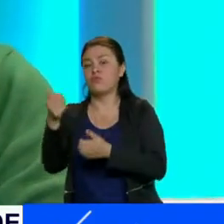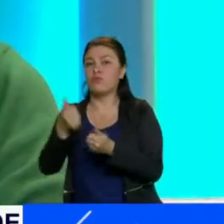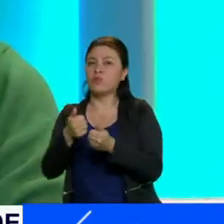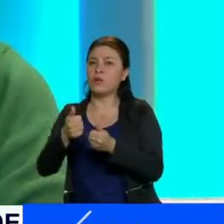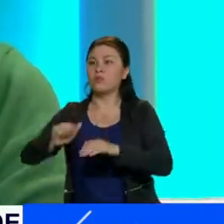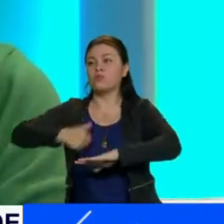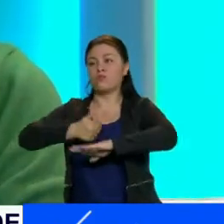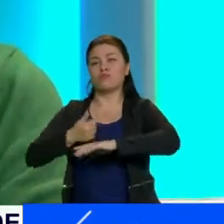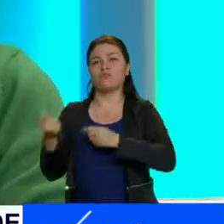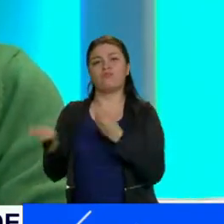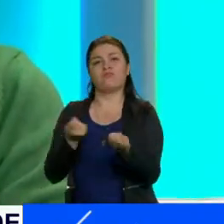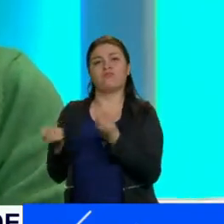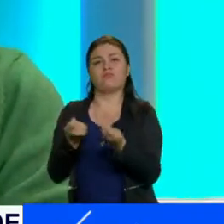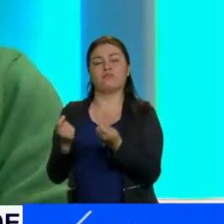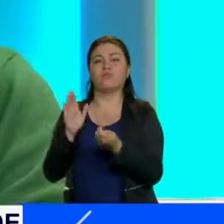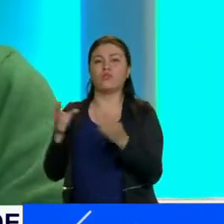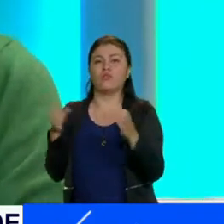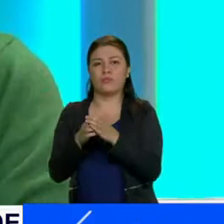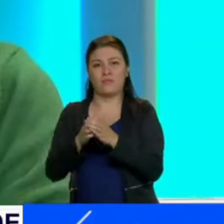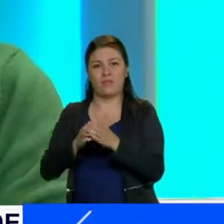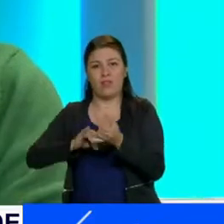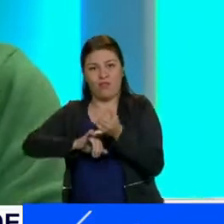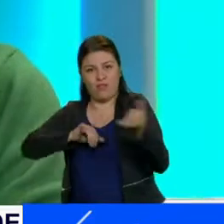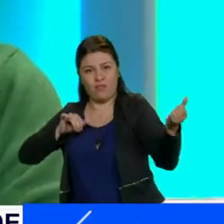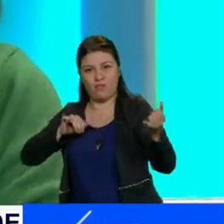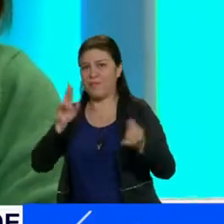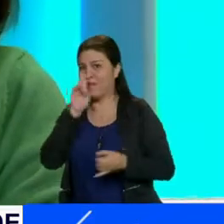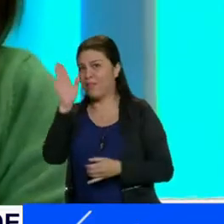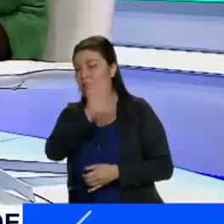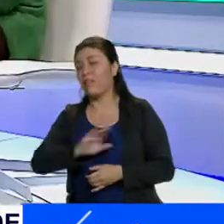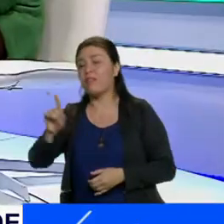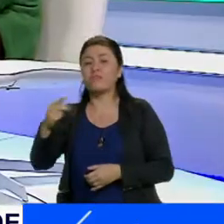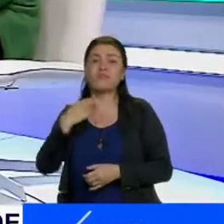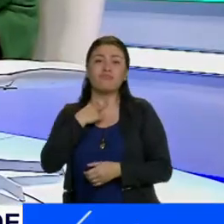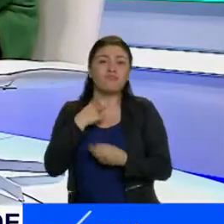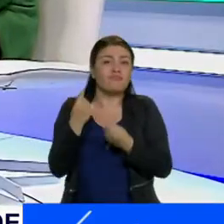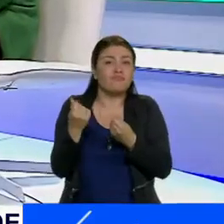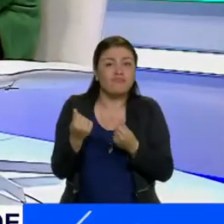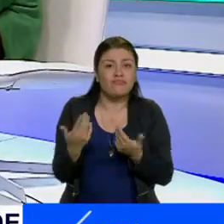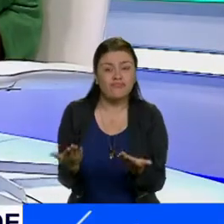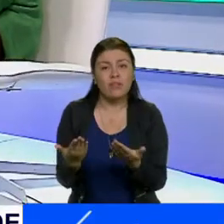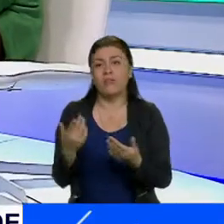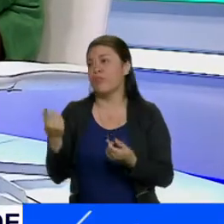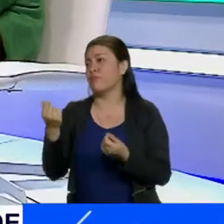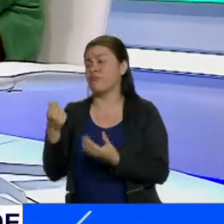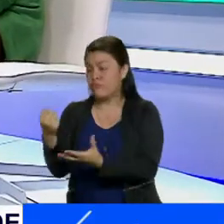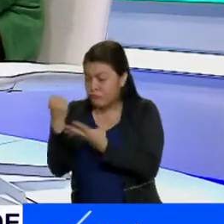y de desarrollo sostenible que cuentan con presupuestos bajos, con unas limitaciones